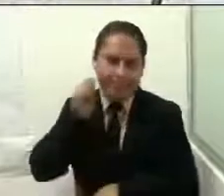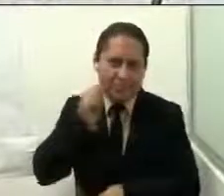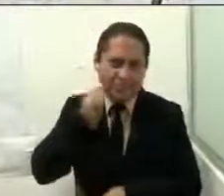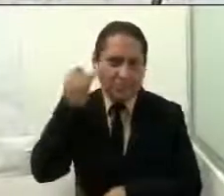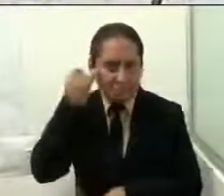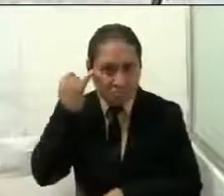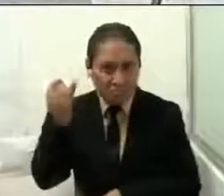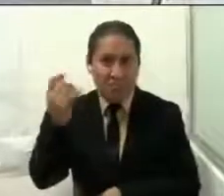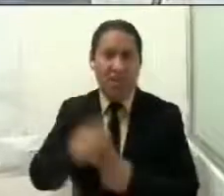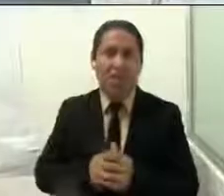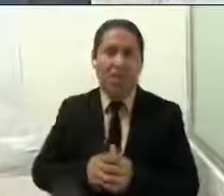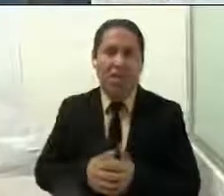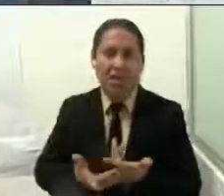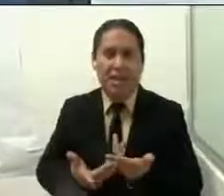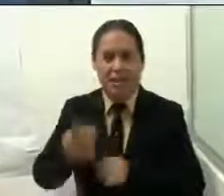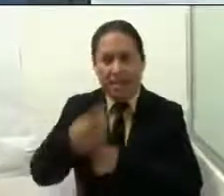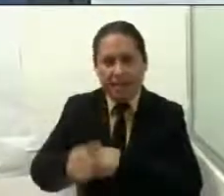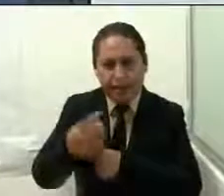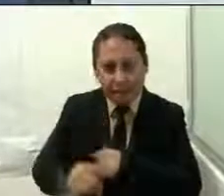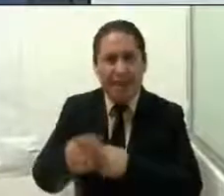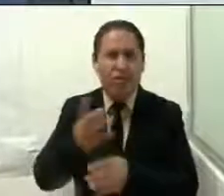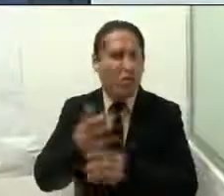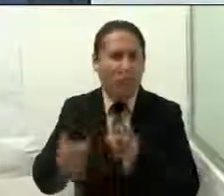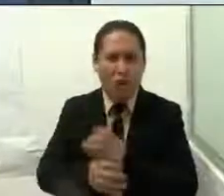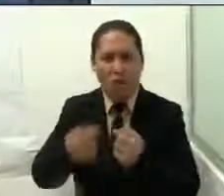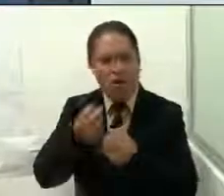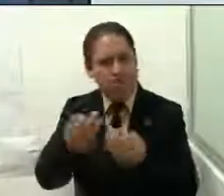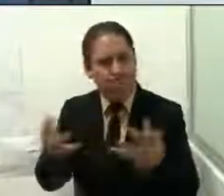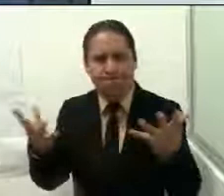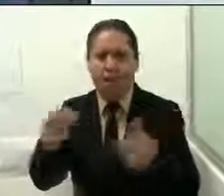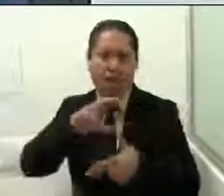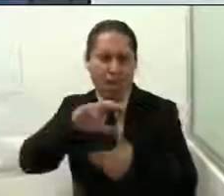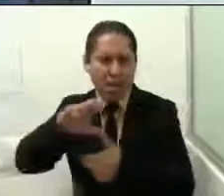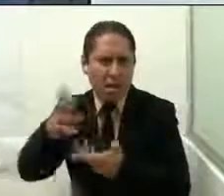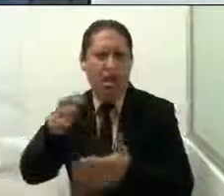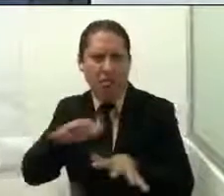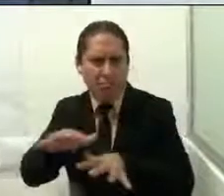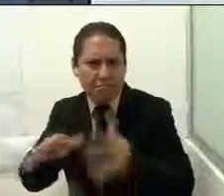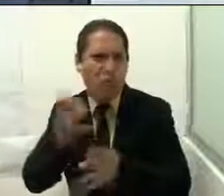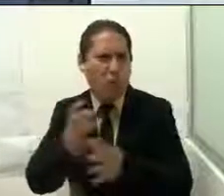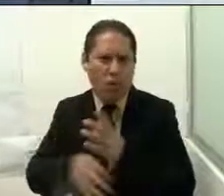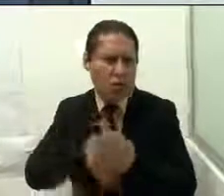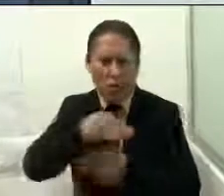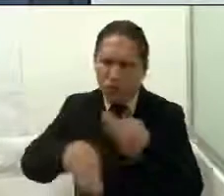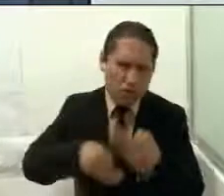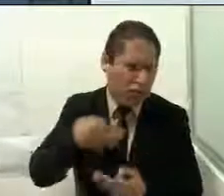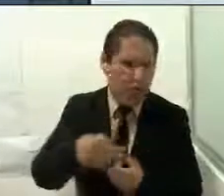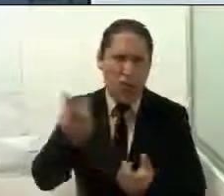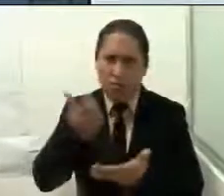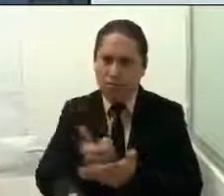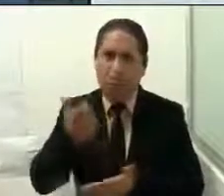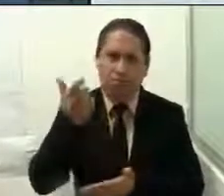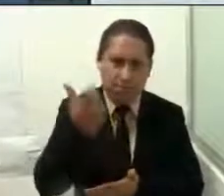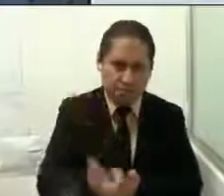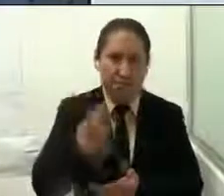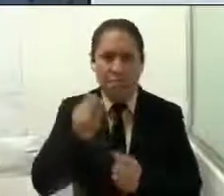de contingencias climatológicas desastres naturales el potencial de ingreso o diseminación